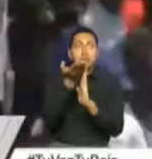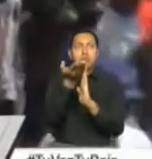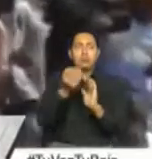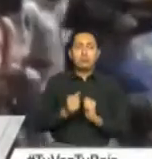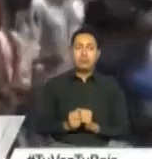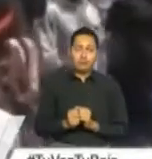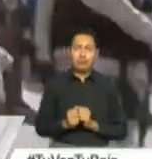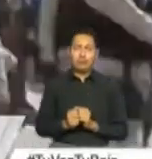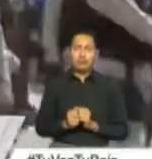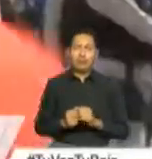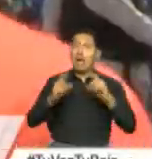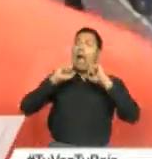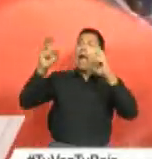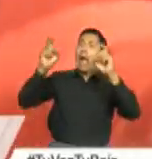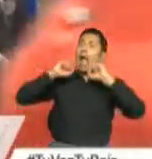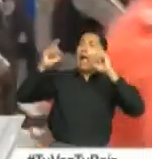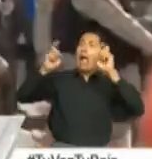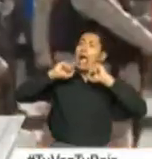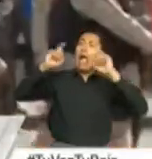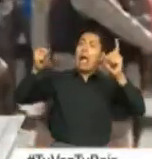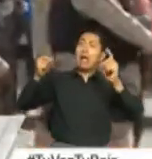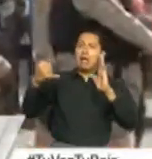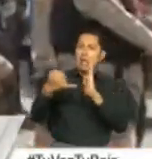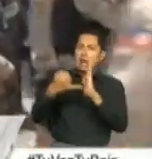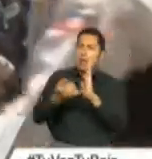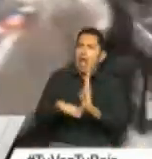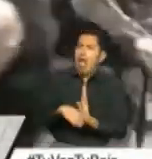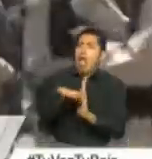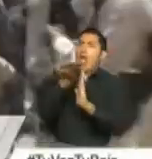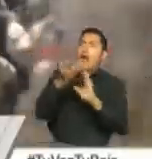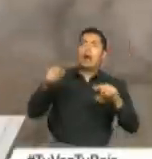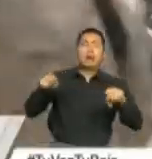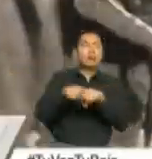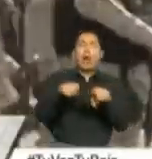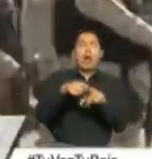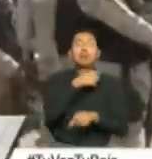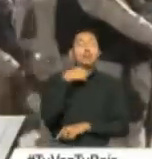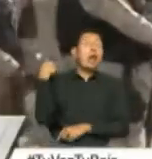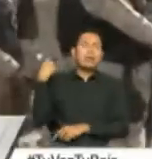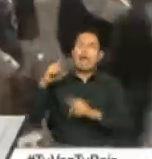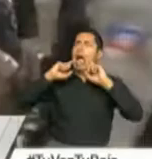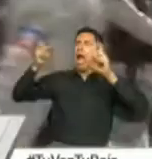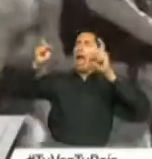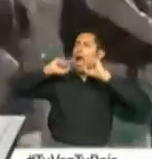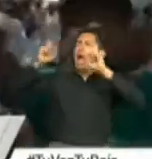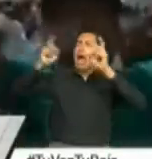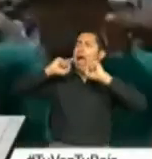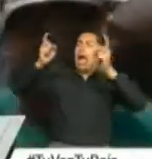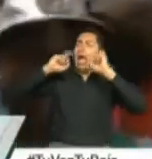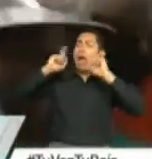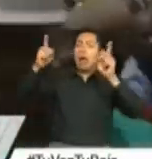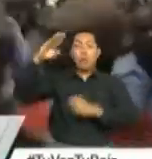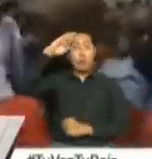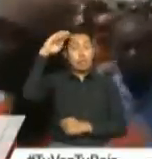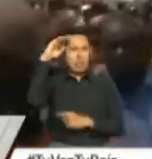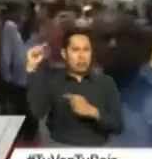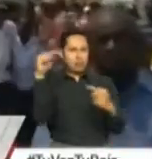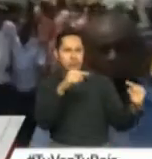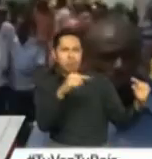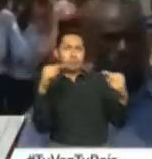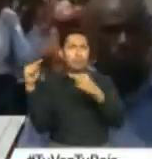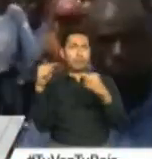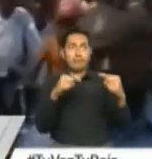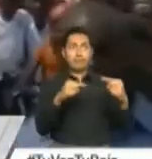de muerte, han gritado miles de personas en la capital, Puerto Príncipe, donde se han registrado algunos rifirrafes con la policía, pero menos importantes que en